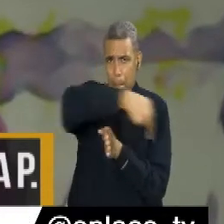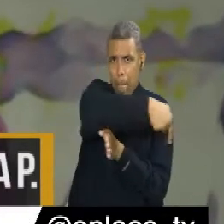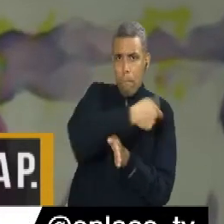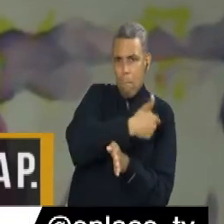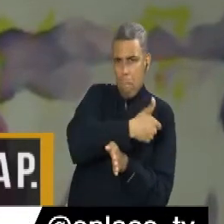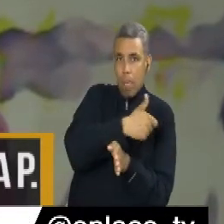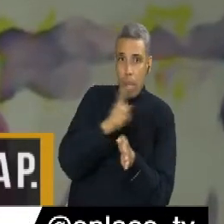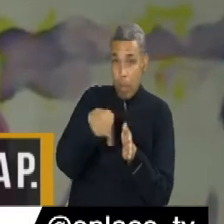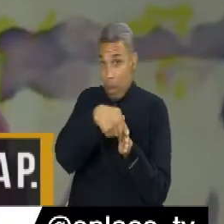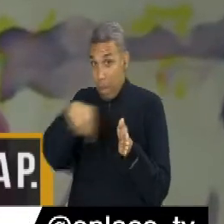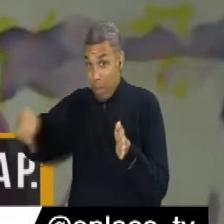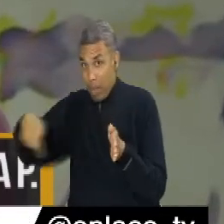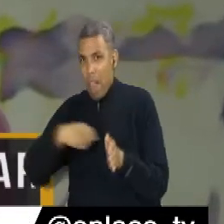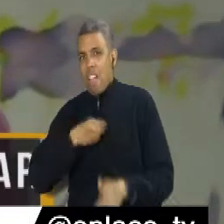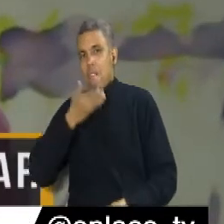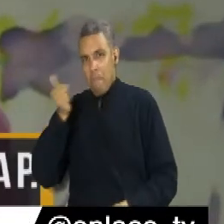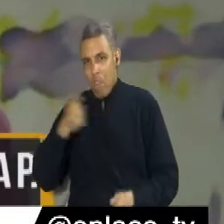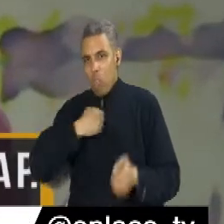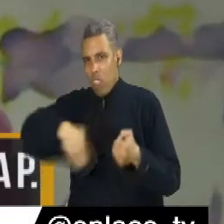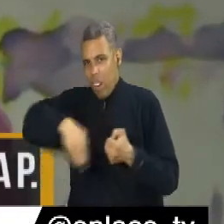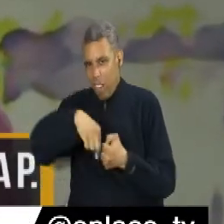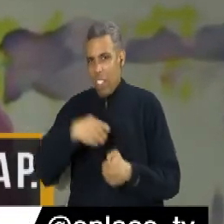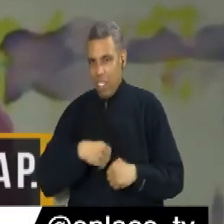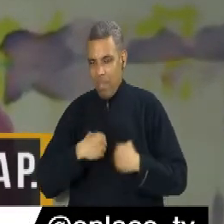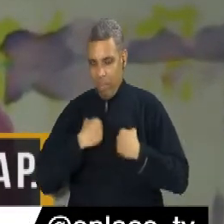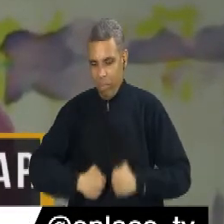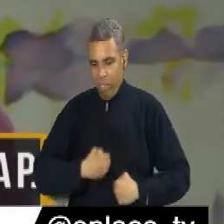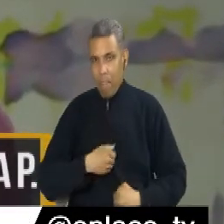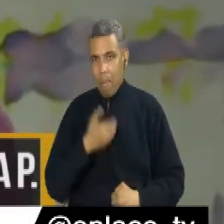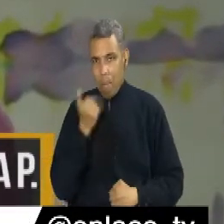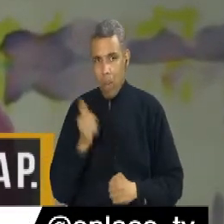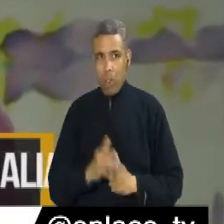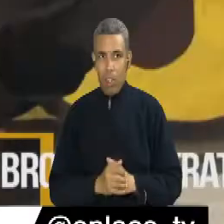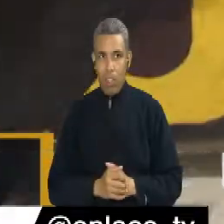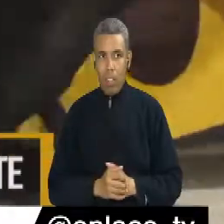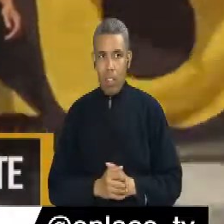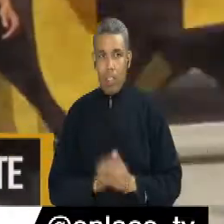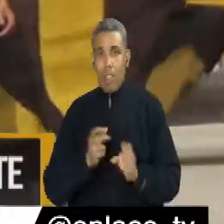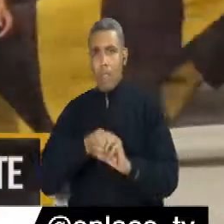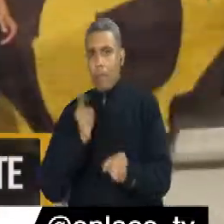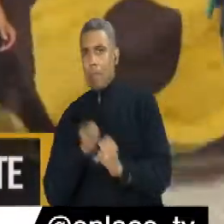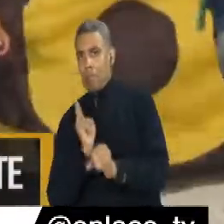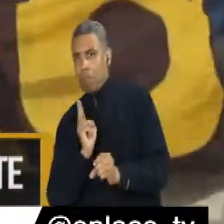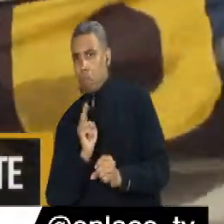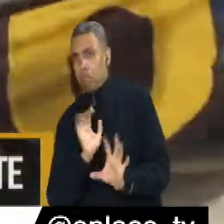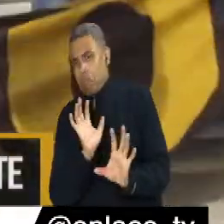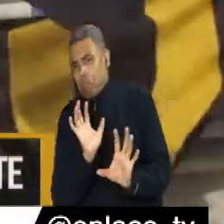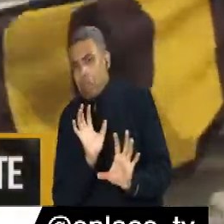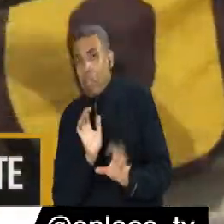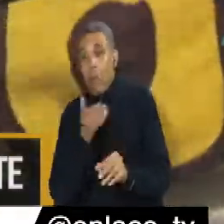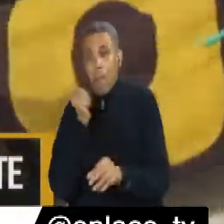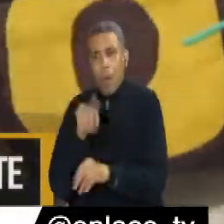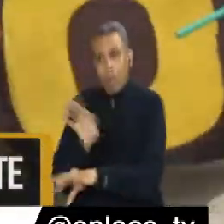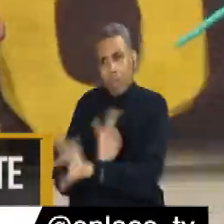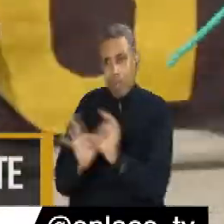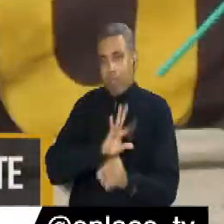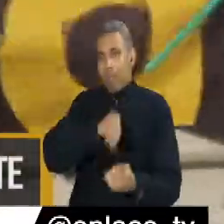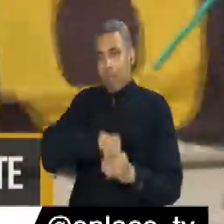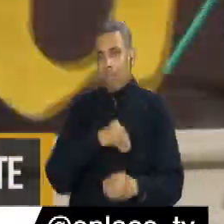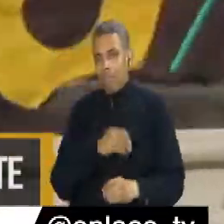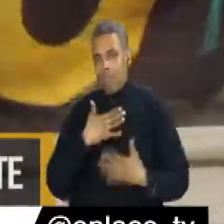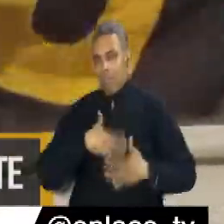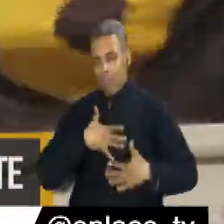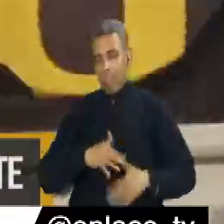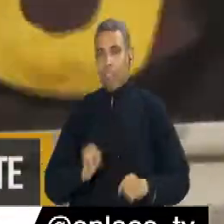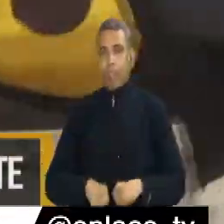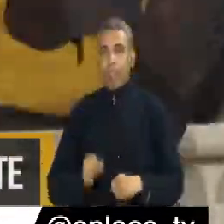también que no se han sentido las ausencias de los que se fueron. El equipo aurinegro continúa evaluando el costo de la